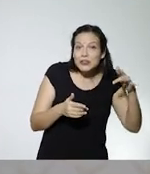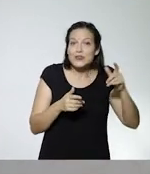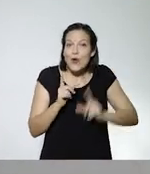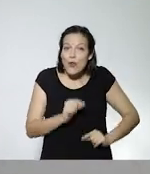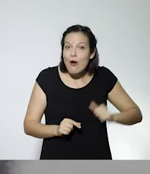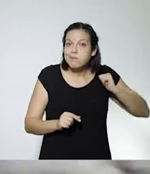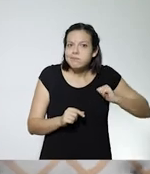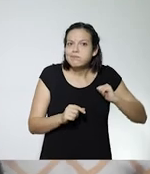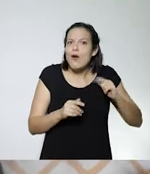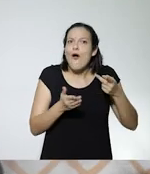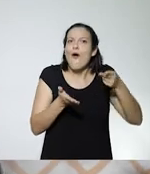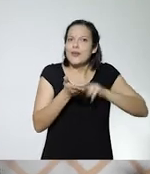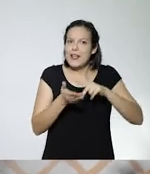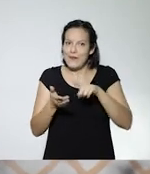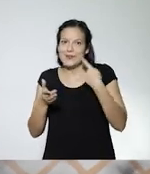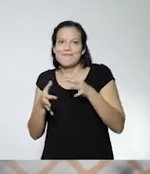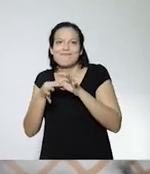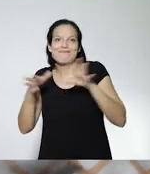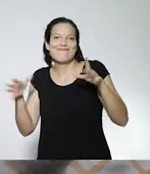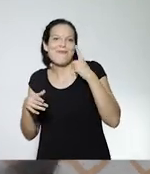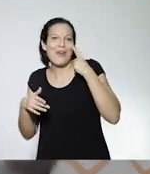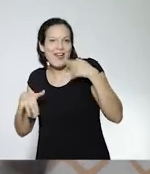vivir libremente.